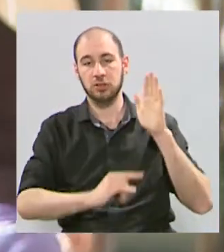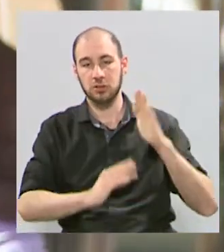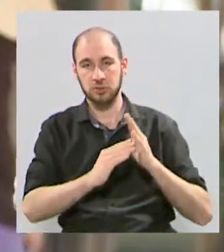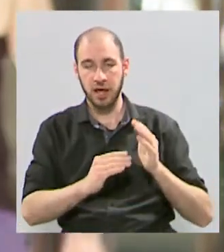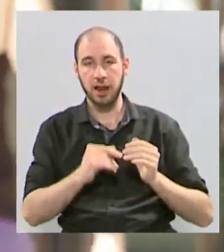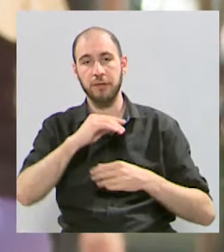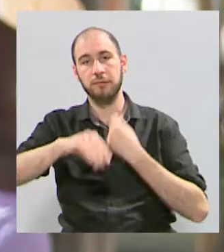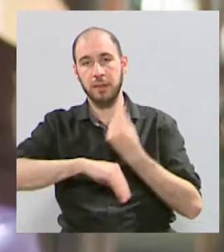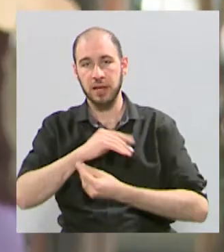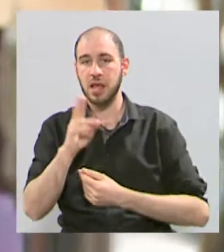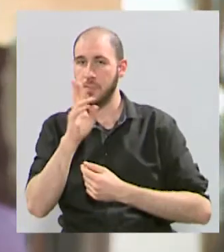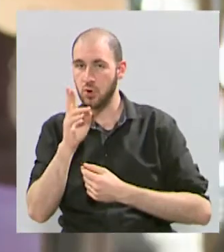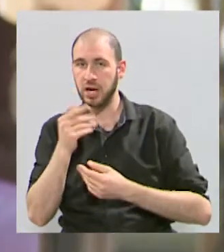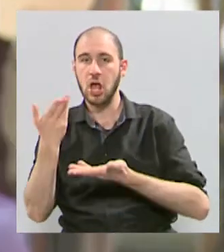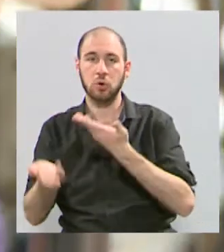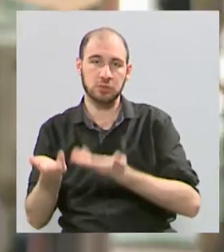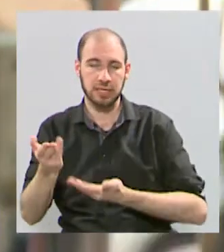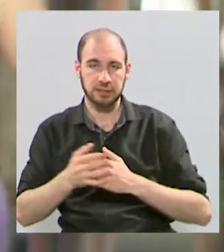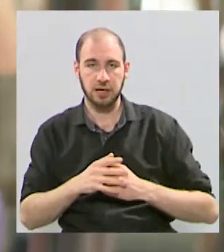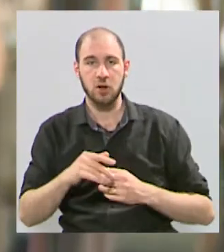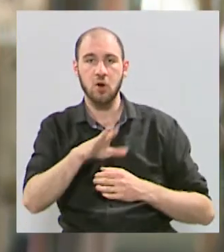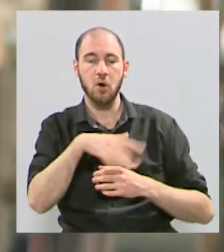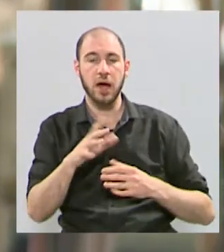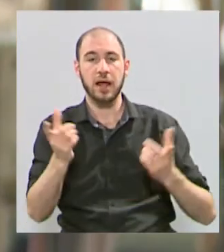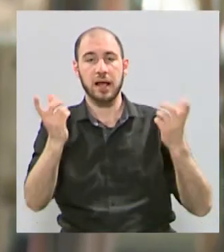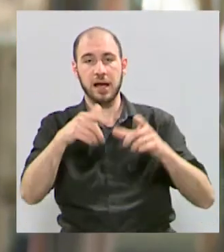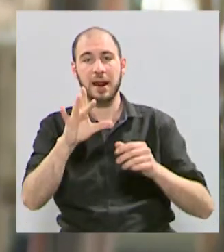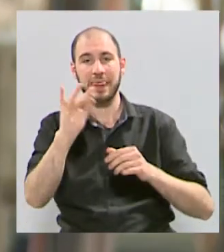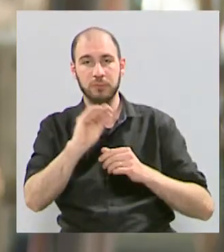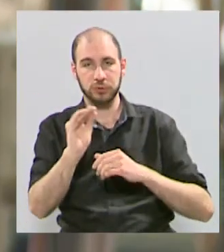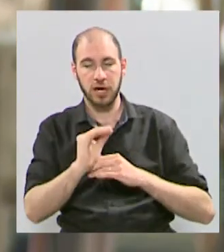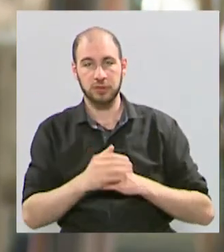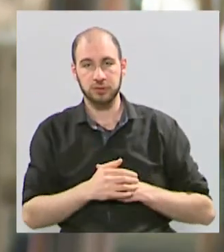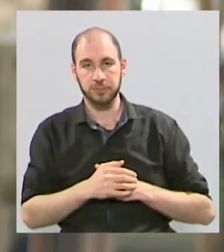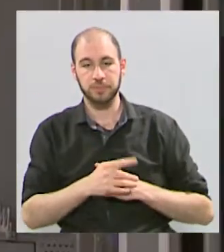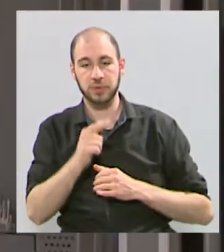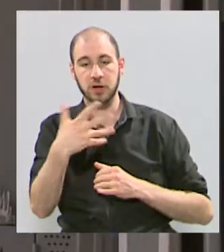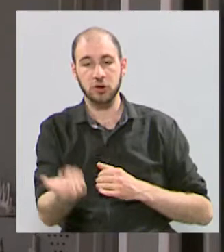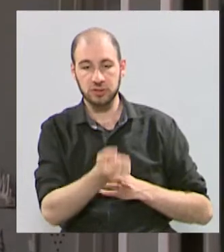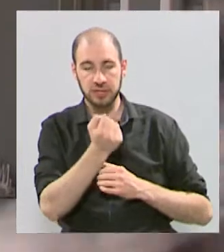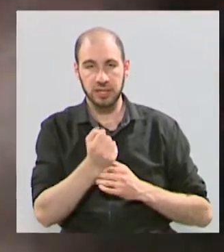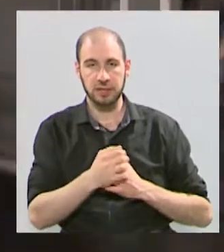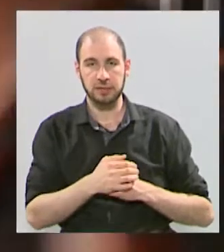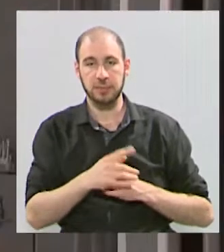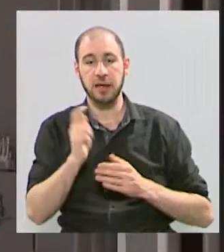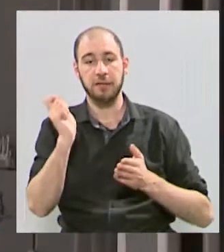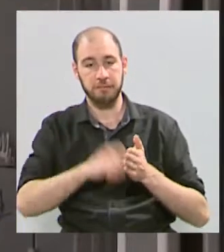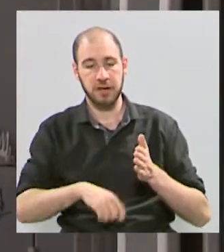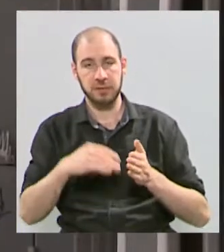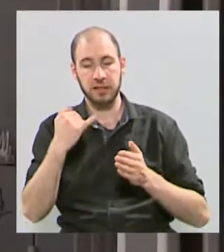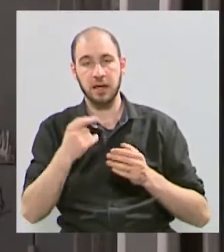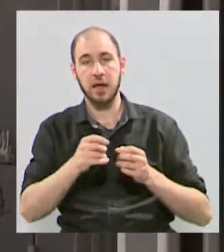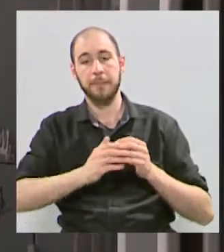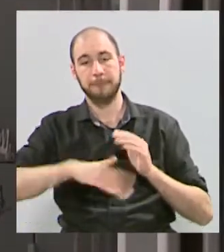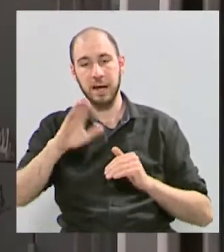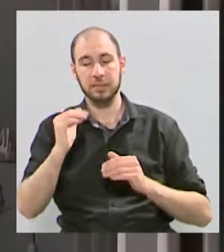Constitucionales, Familia, Mujer y Justicia, allí en la Cámara de Diputados, que logró que resultara un dictamen de